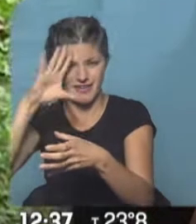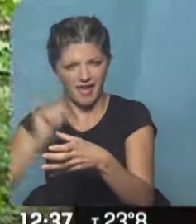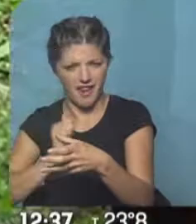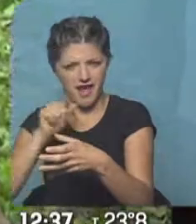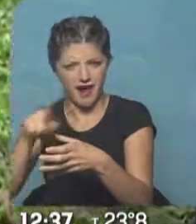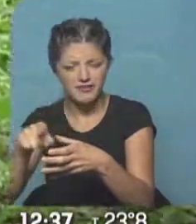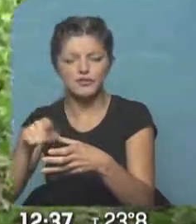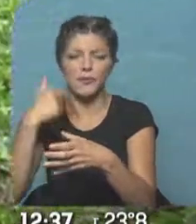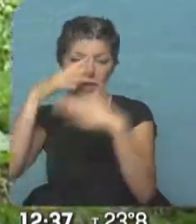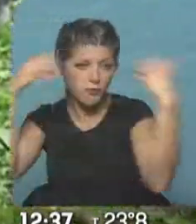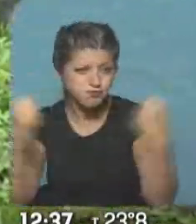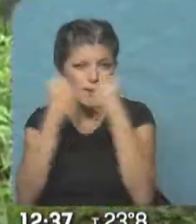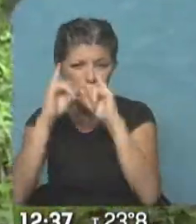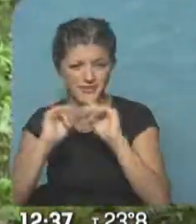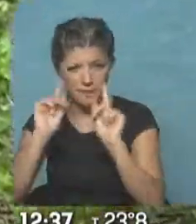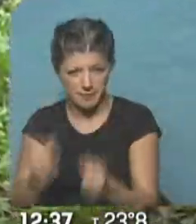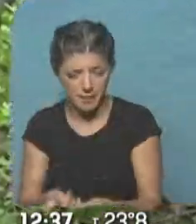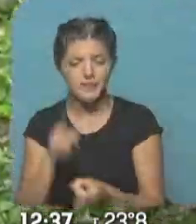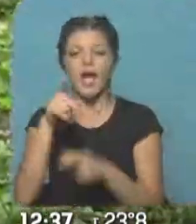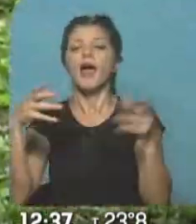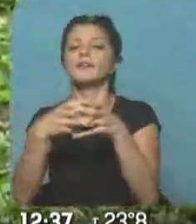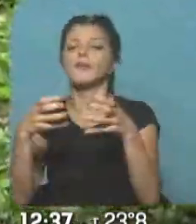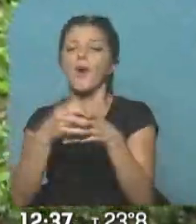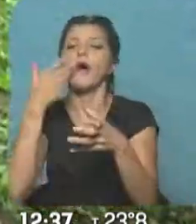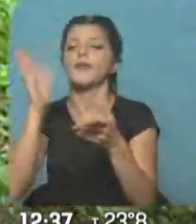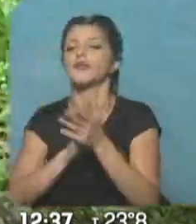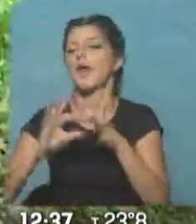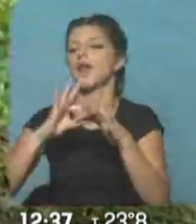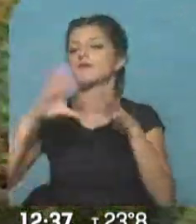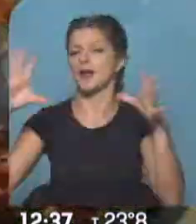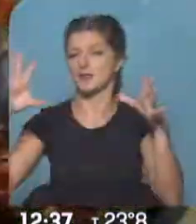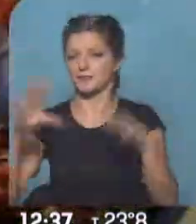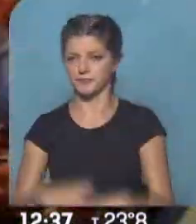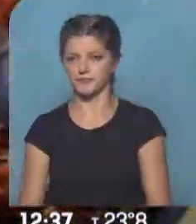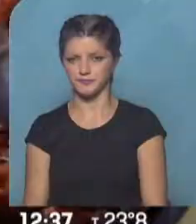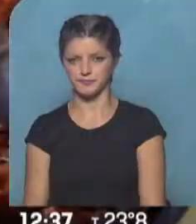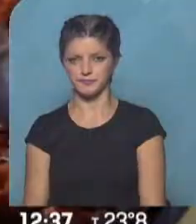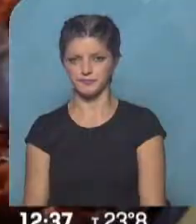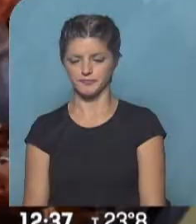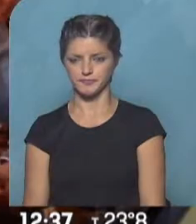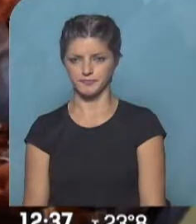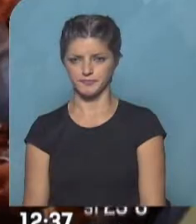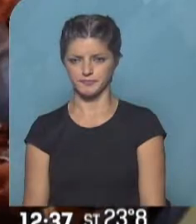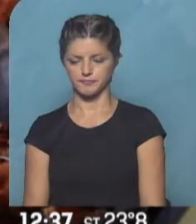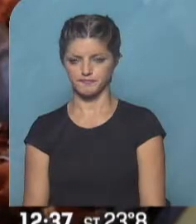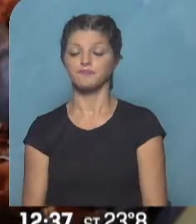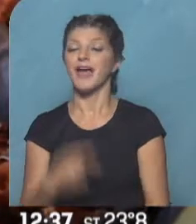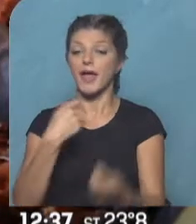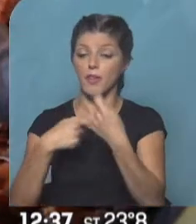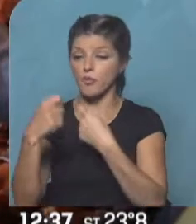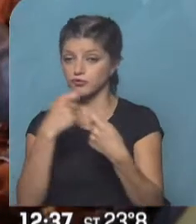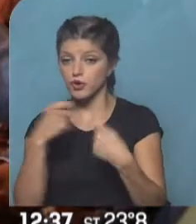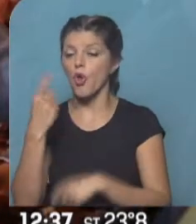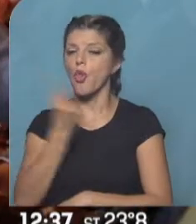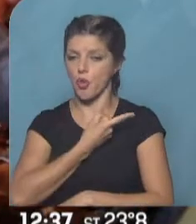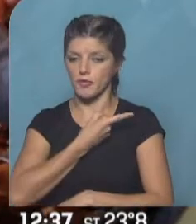una guerrilla que se apoya también en la teología de la liberación. Las negociaciones se llevan a cabo en